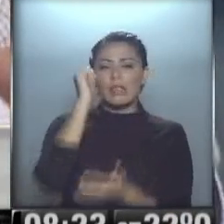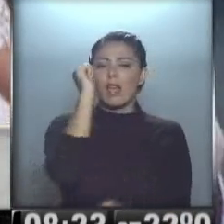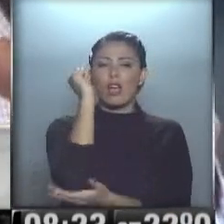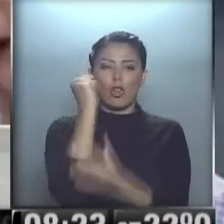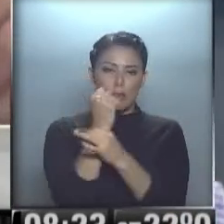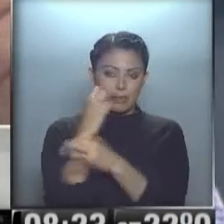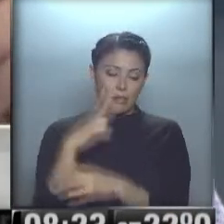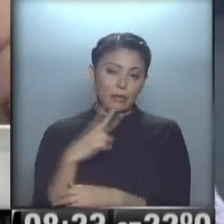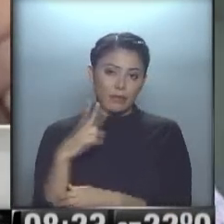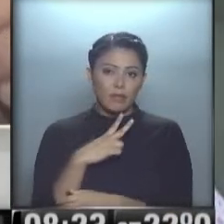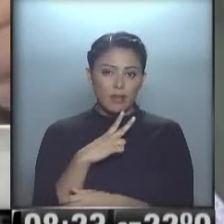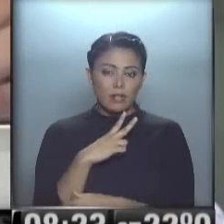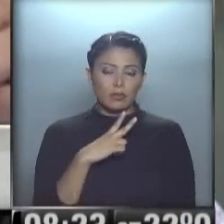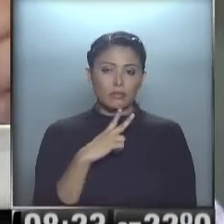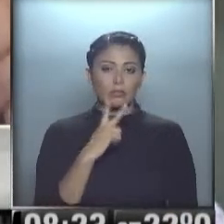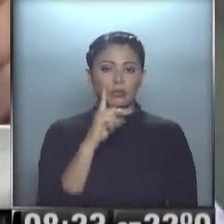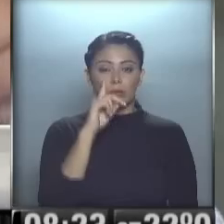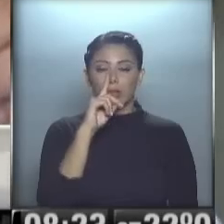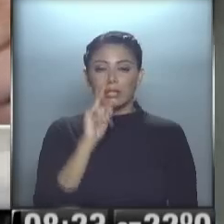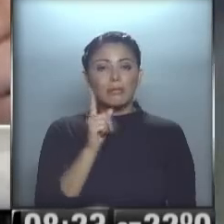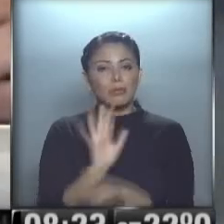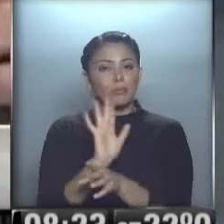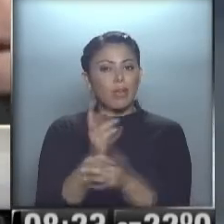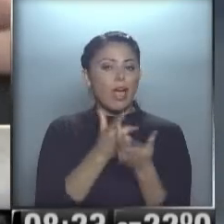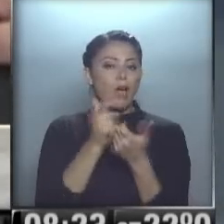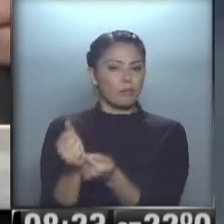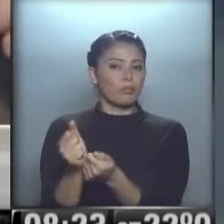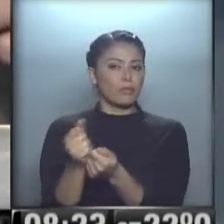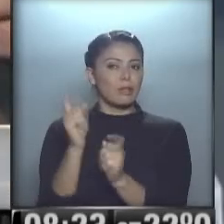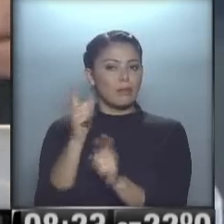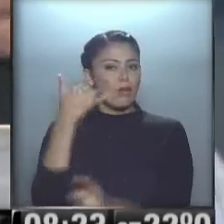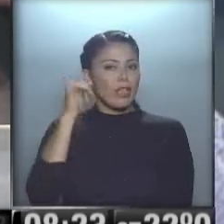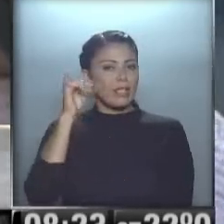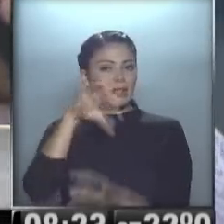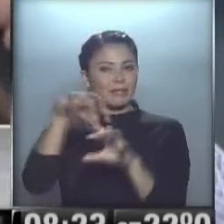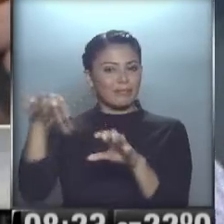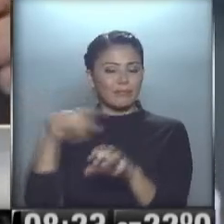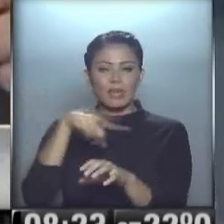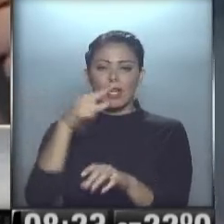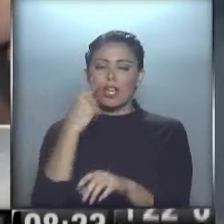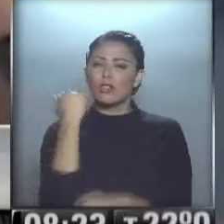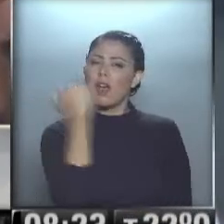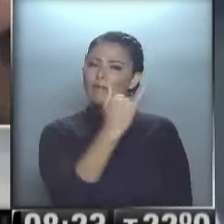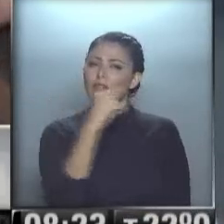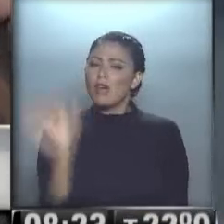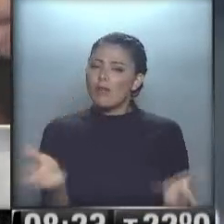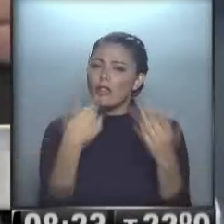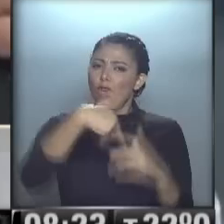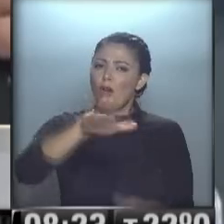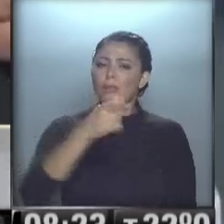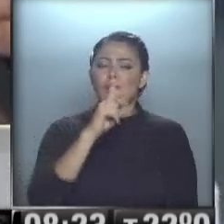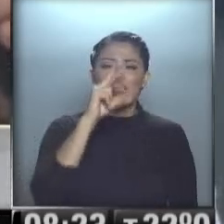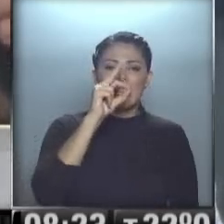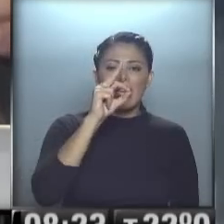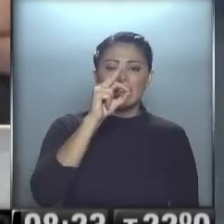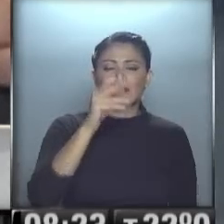privados que de alguna manera responden quizás a los intereses de estas usinas han hecho proyecciones inflacionarias que van en el orden del